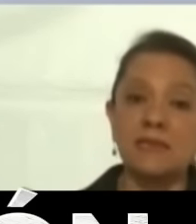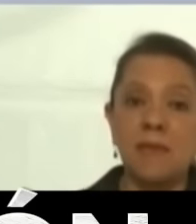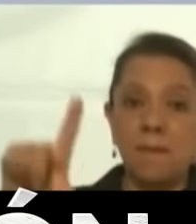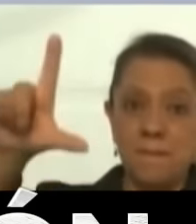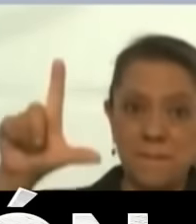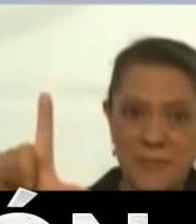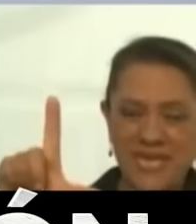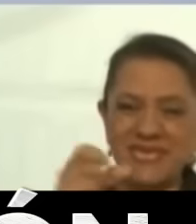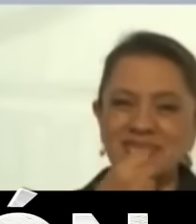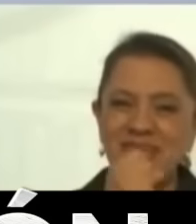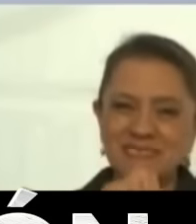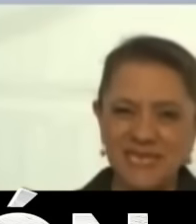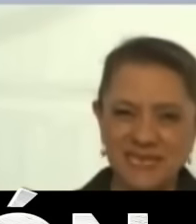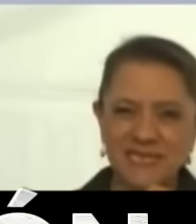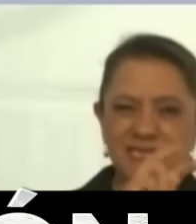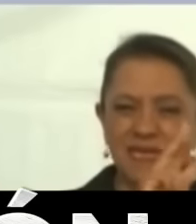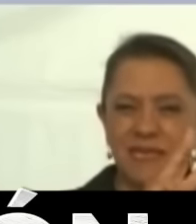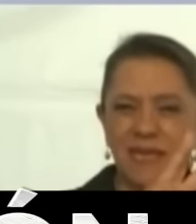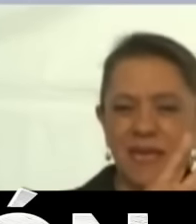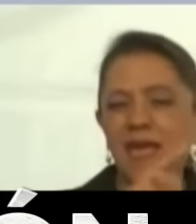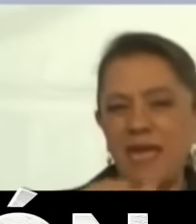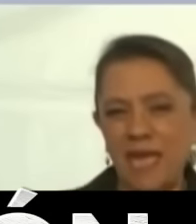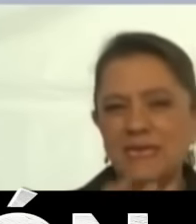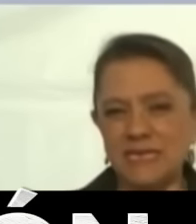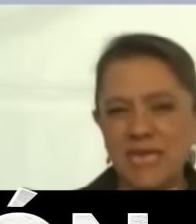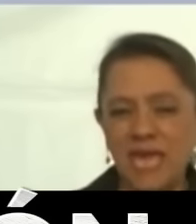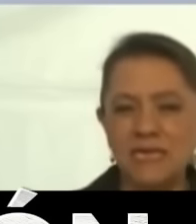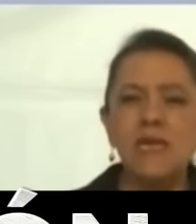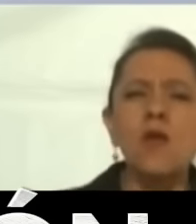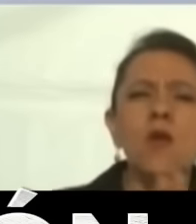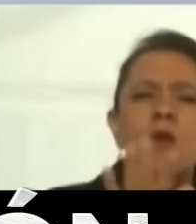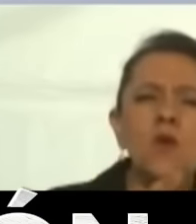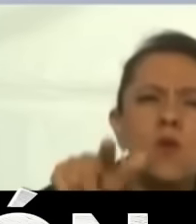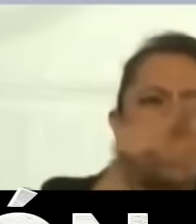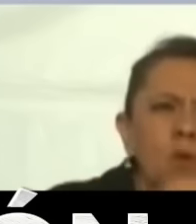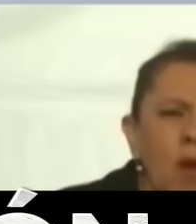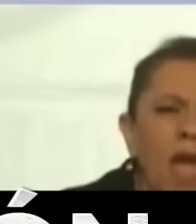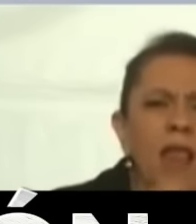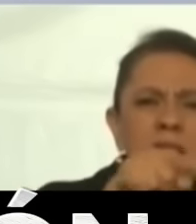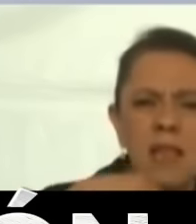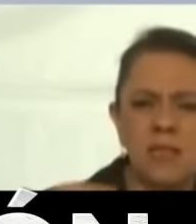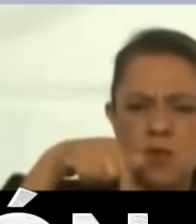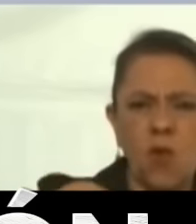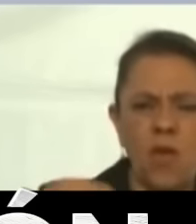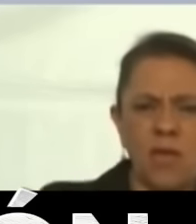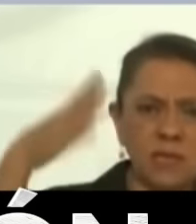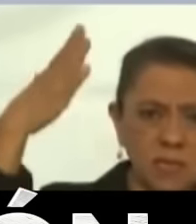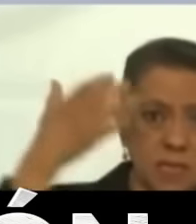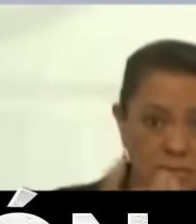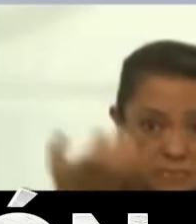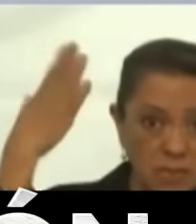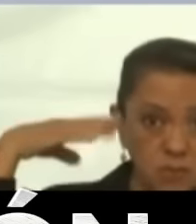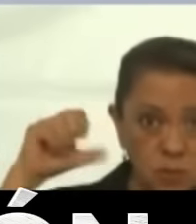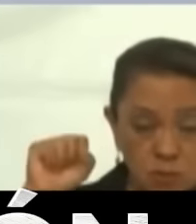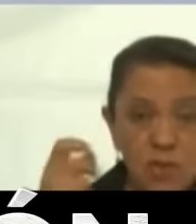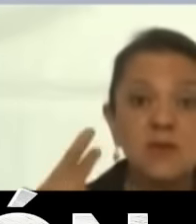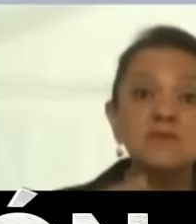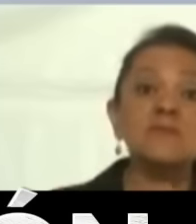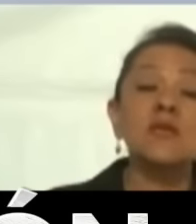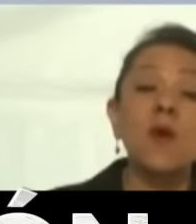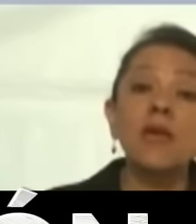Bienestar pueden encontrar el módulo que le corresponde a su municipio. Hay un módulo por